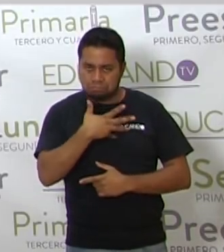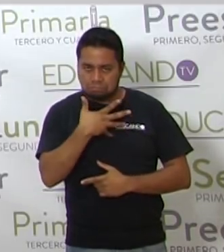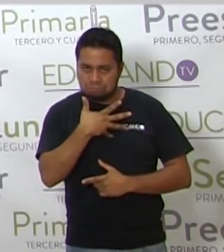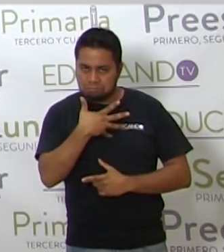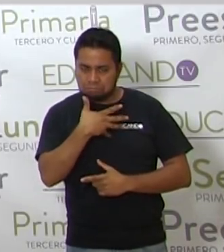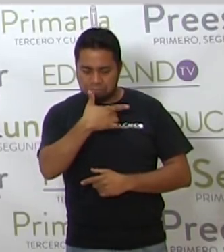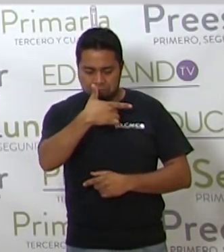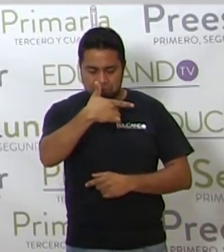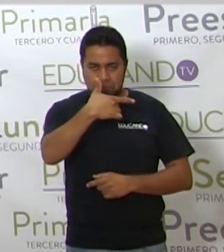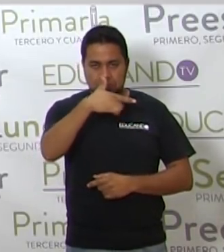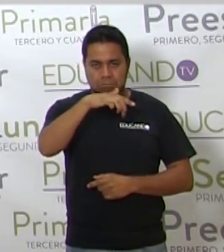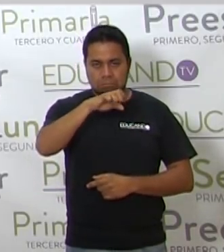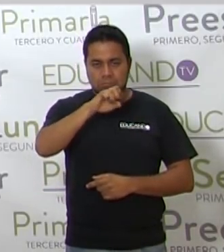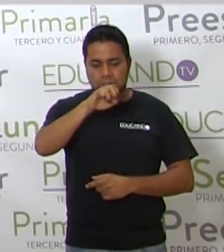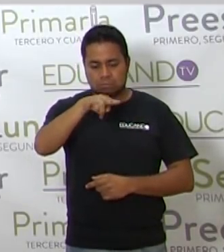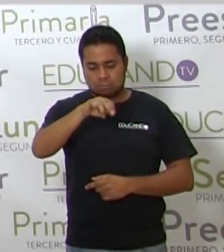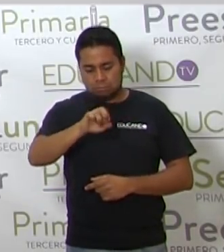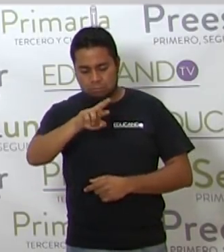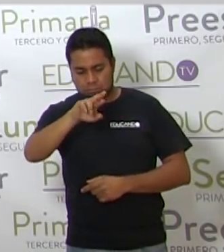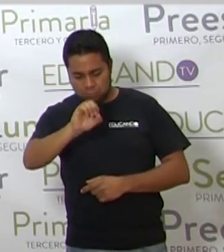dramático, ¿bien?